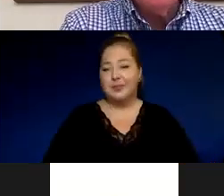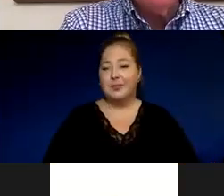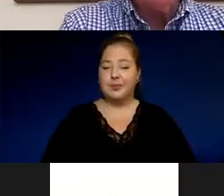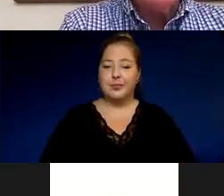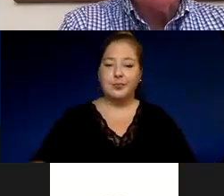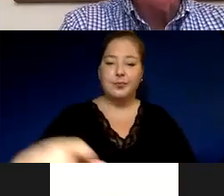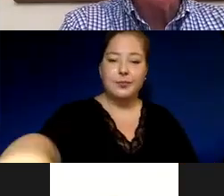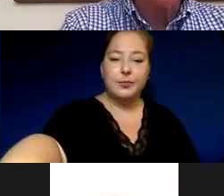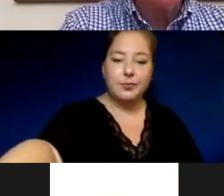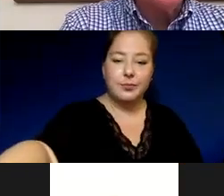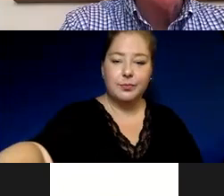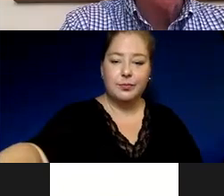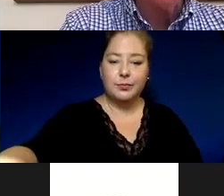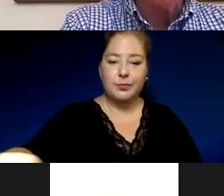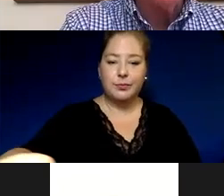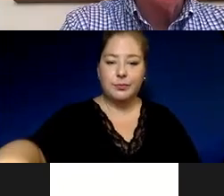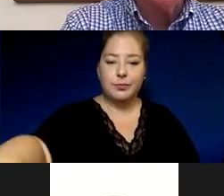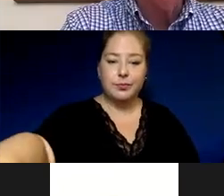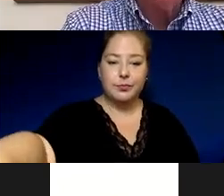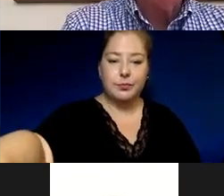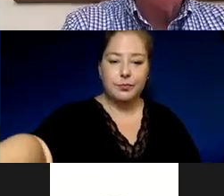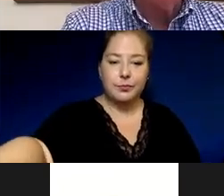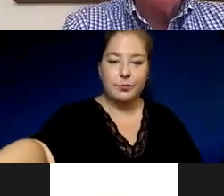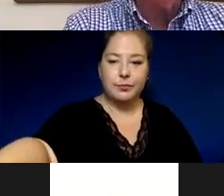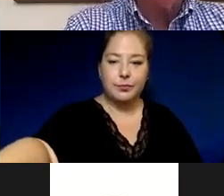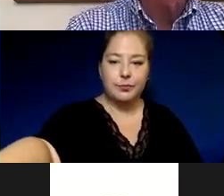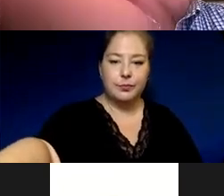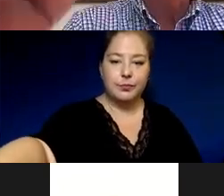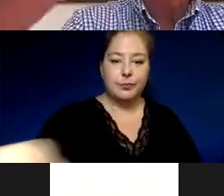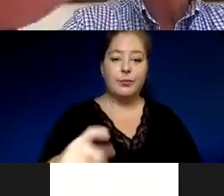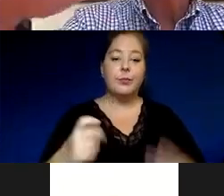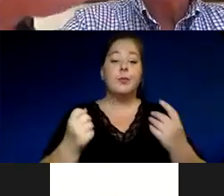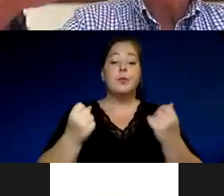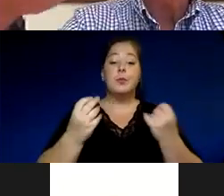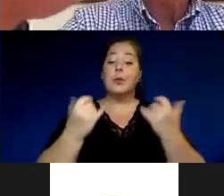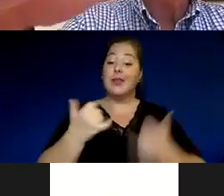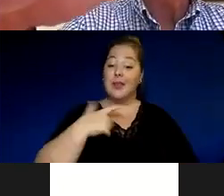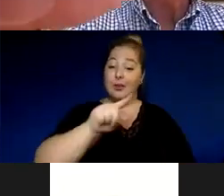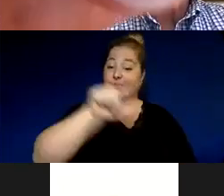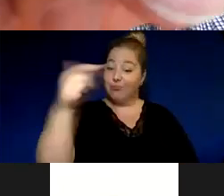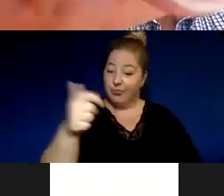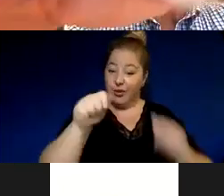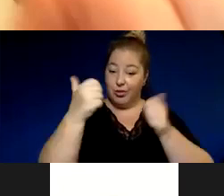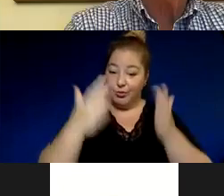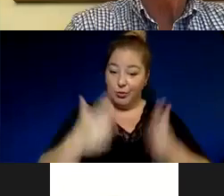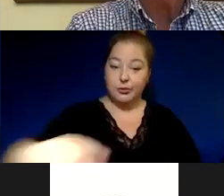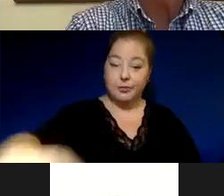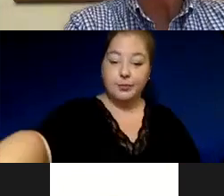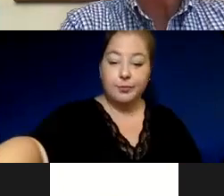y descarguen una copia de ese documento. De nuevo, gracias a todos y les cedo nuevamente la